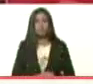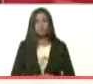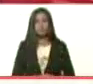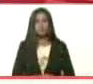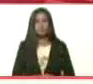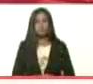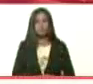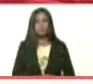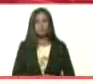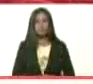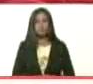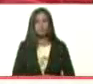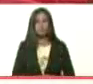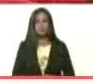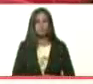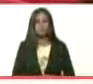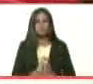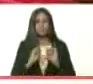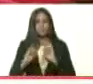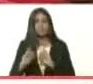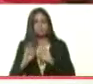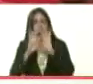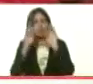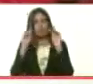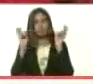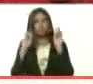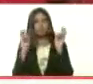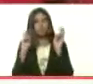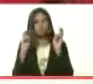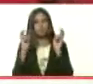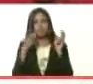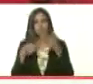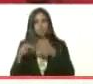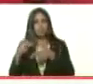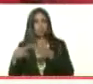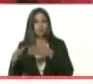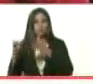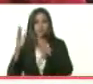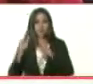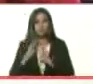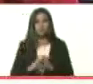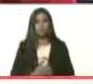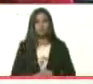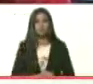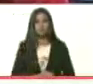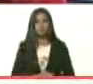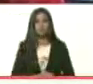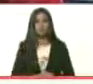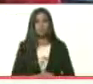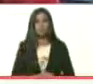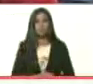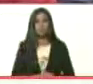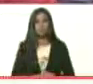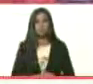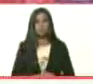En otro rango de asuntos, los temas de la construcción del